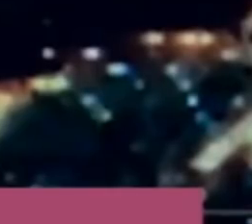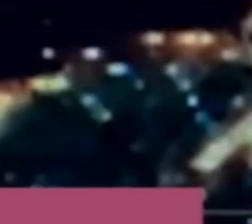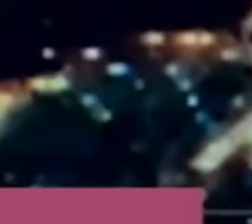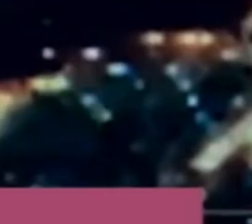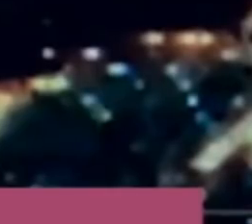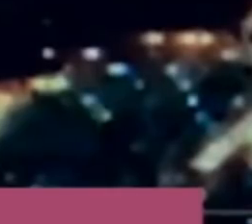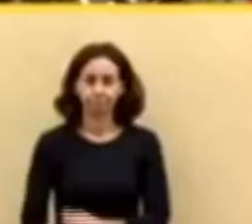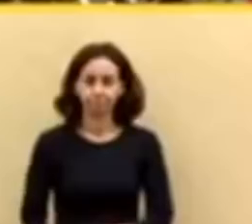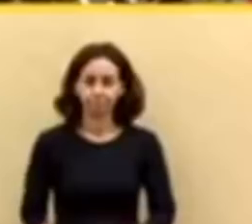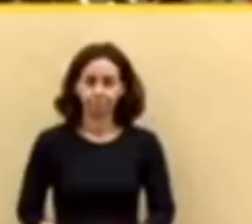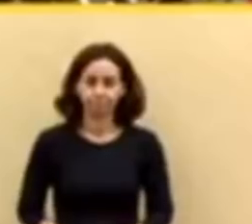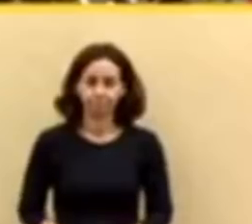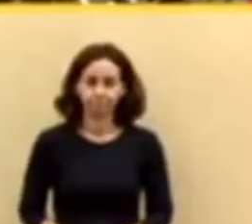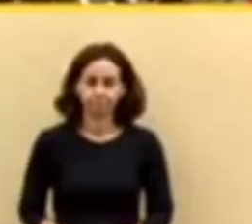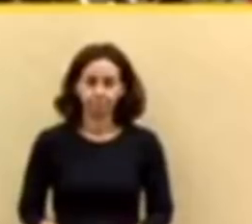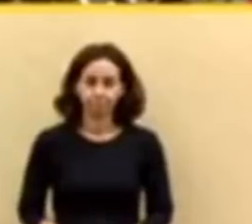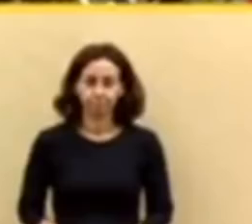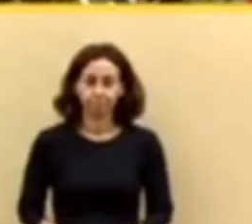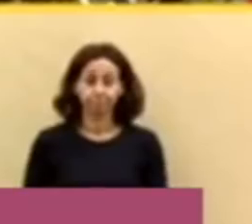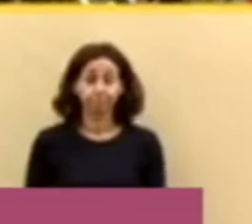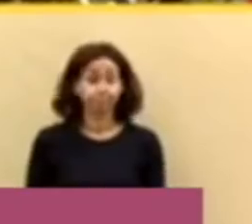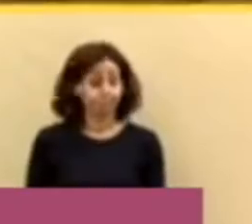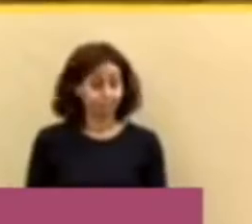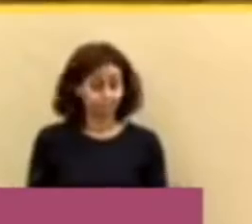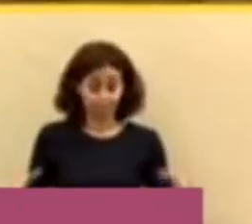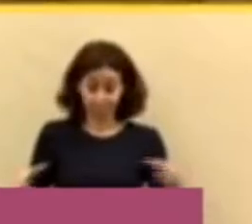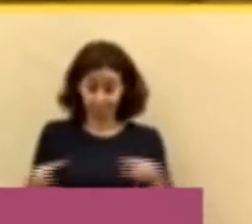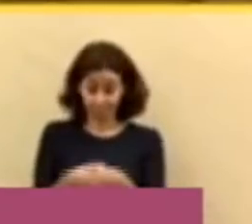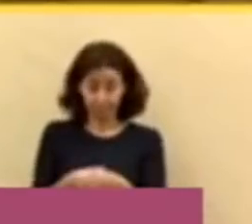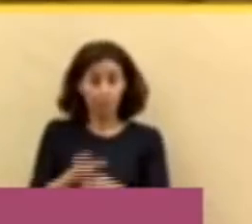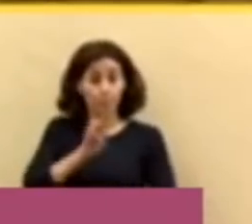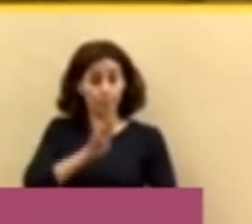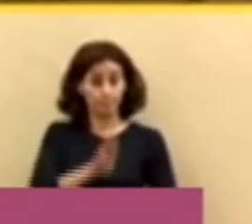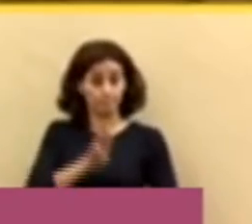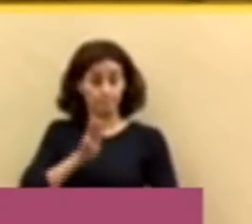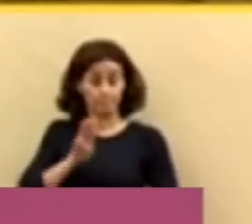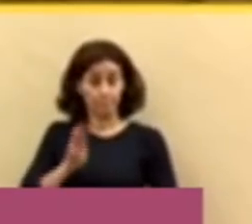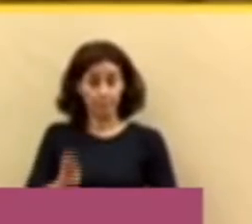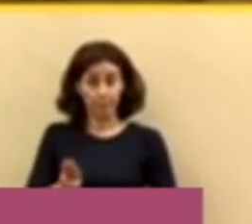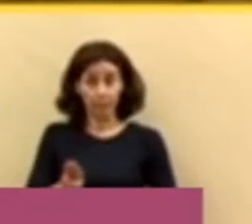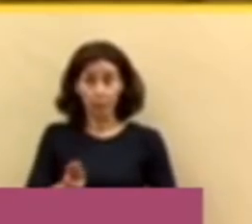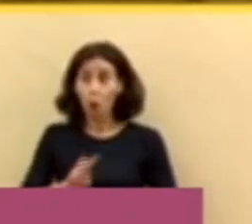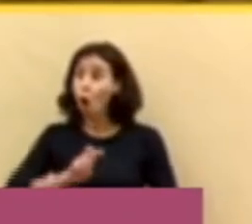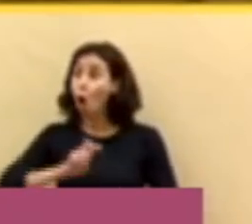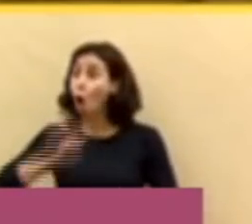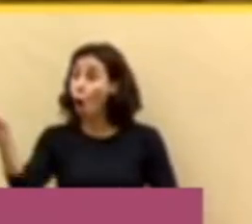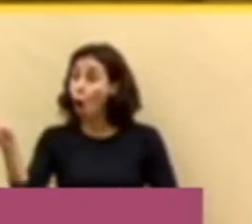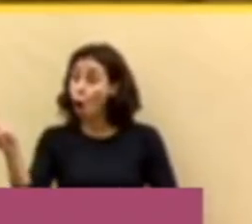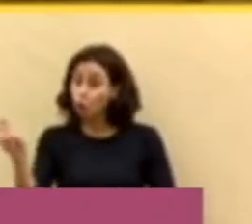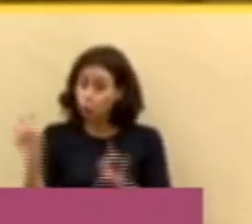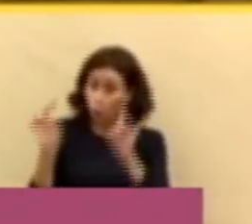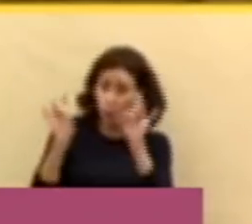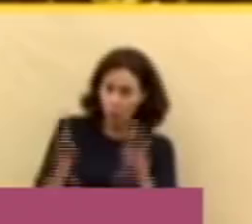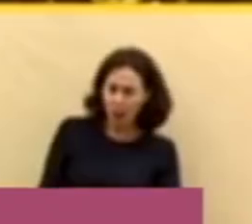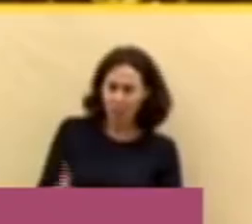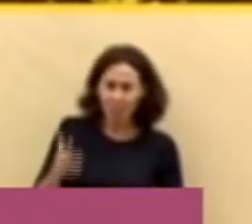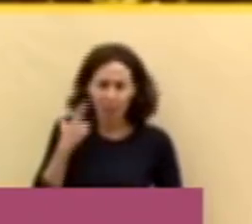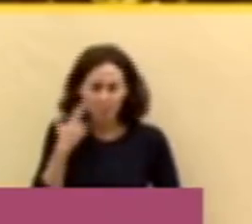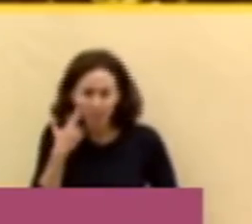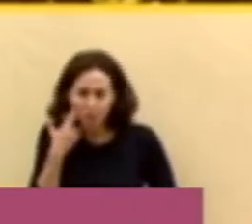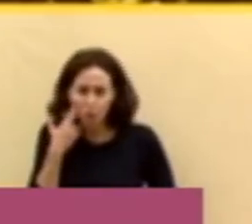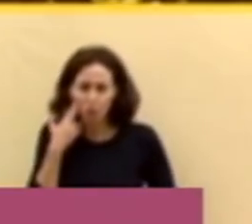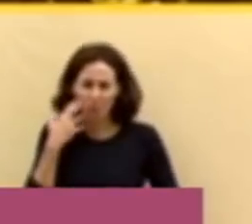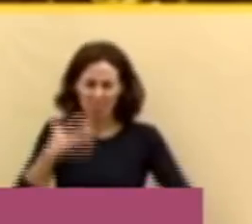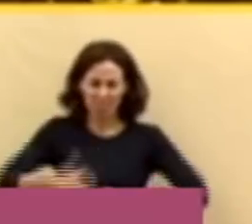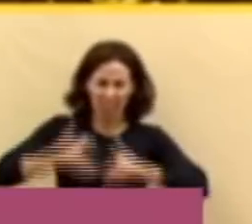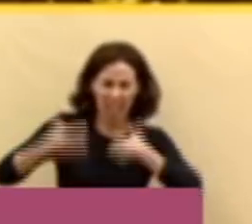vemos. El Partido Popular no quiere ser otro partido del miedo, de la ira, del rencor y la revancha, del